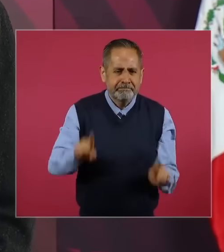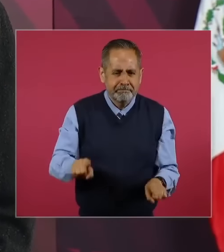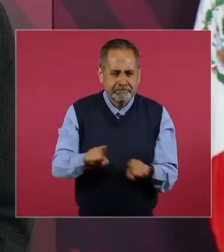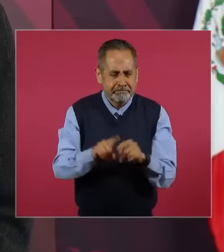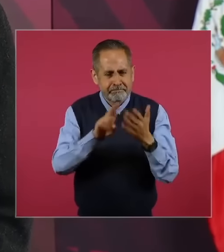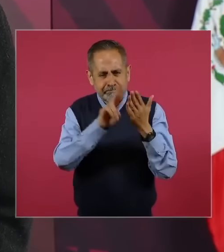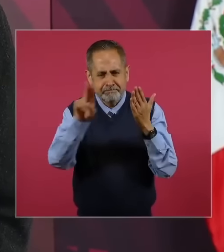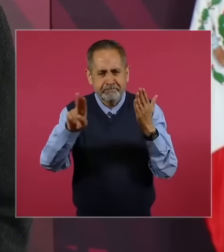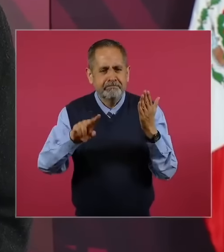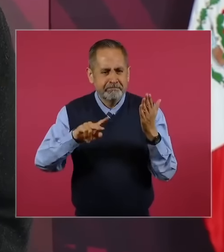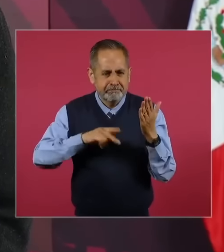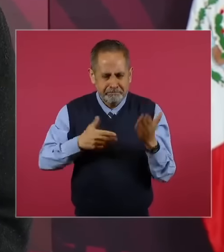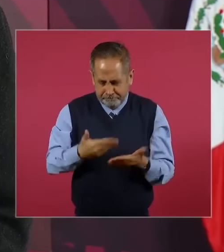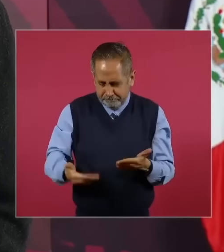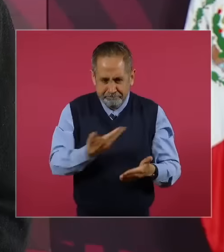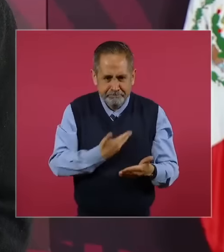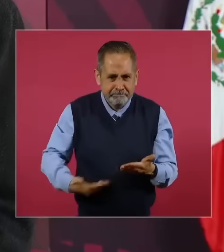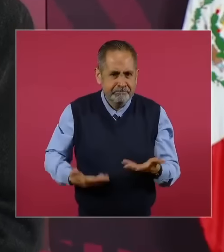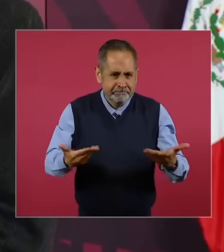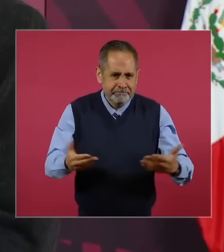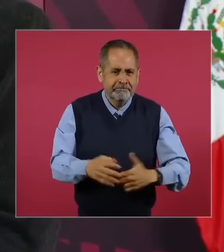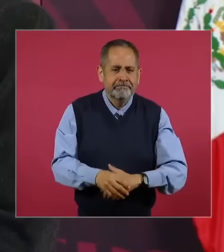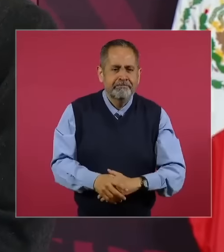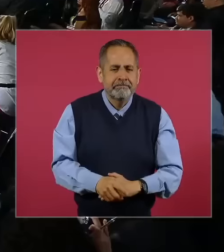corresponde al actual presidente, a quien